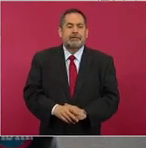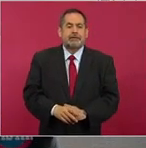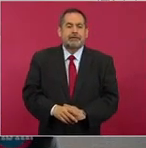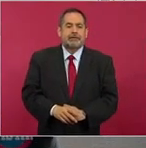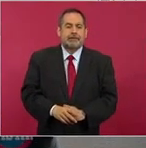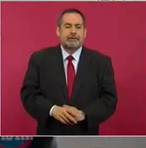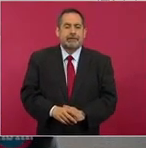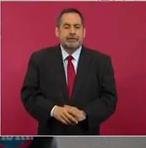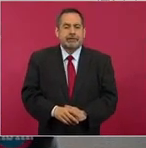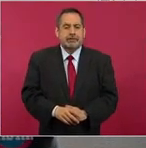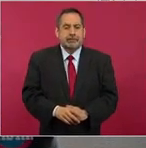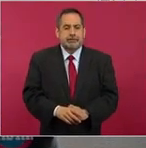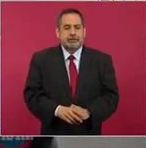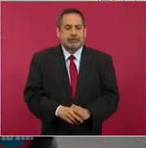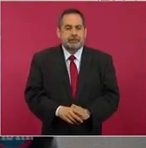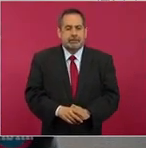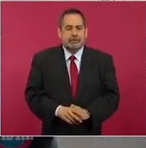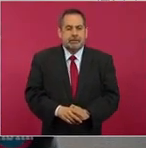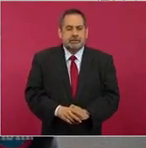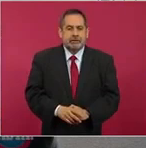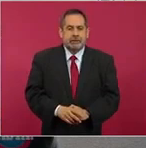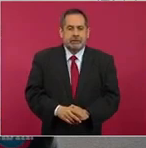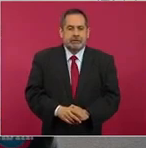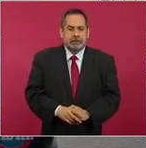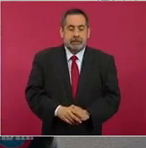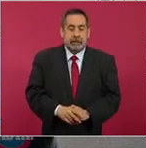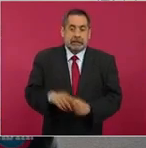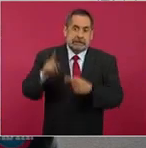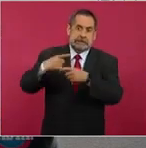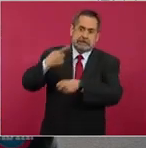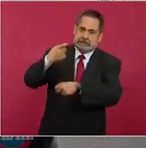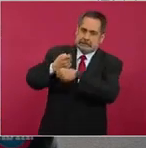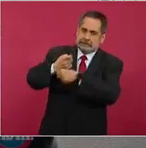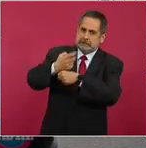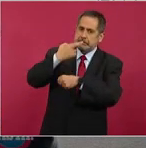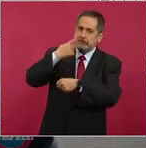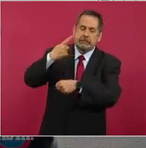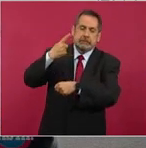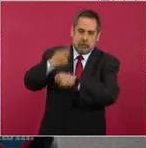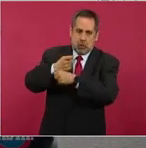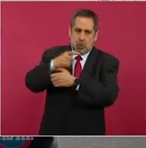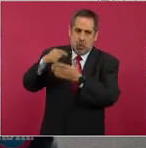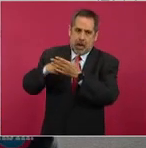Este es el señor que está mejor posicionado.